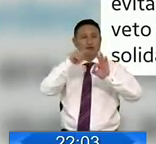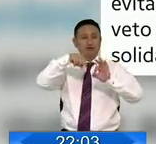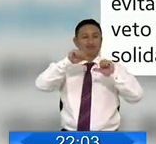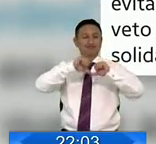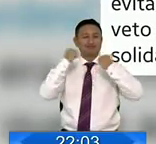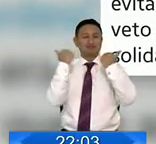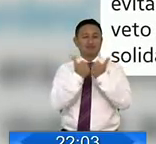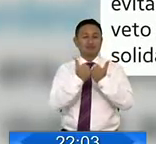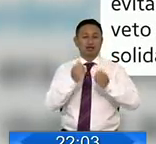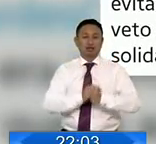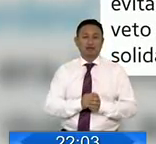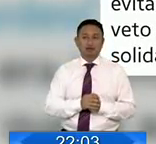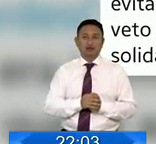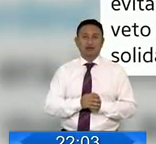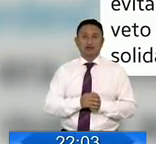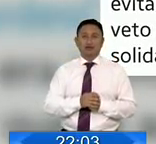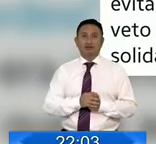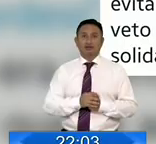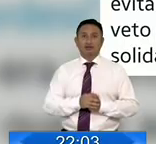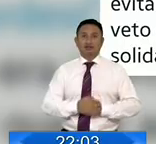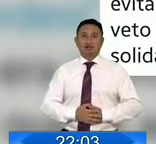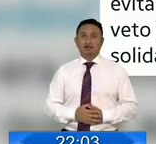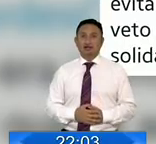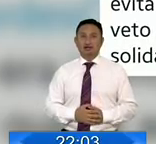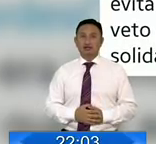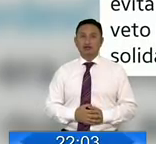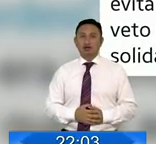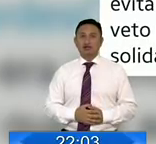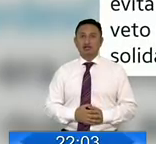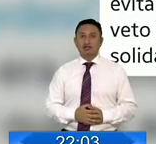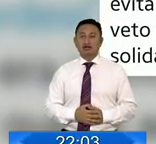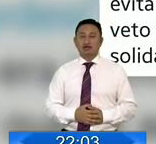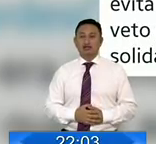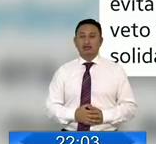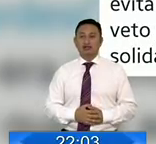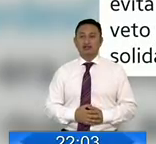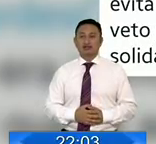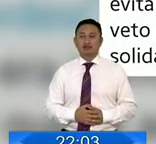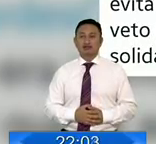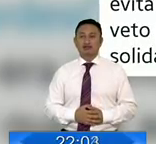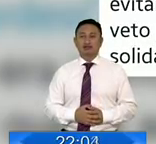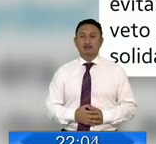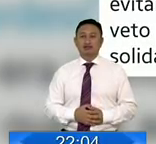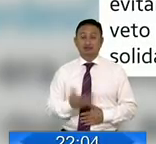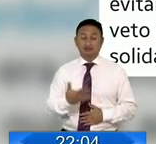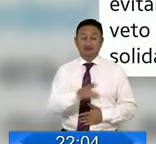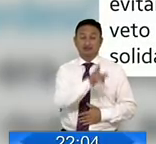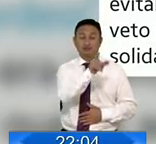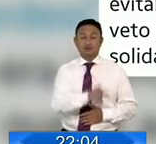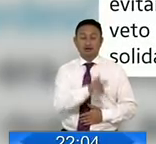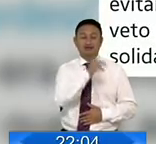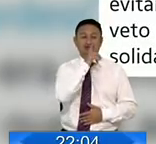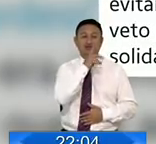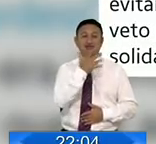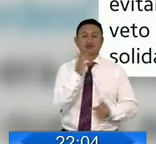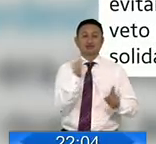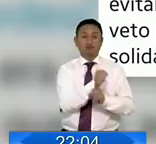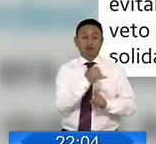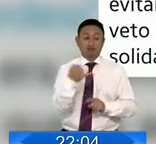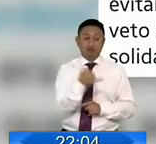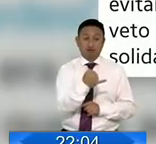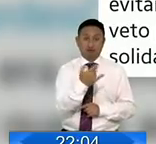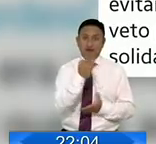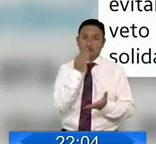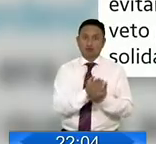Asamblea, iniciativa de Lourdes Cuesta, para proteger a nuestros niños, era identificar agresores sexuales y evitar que se acerquen a